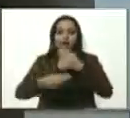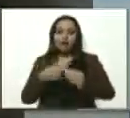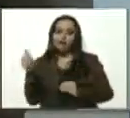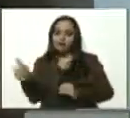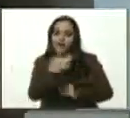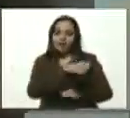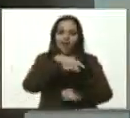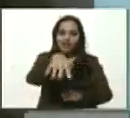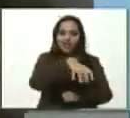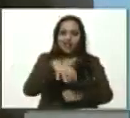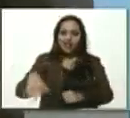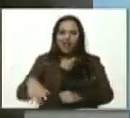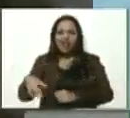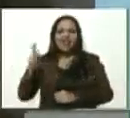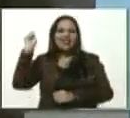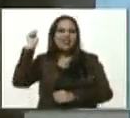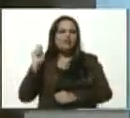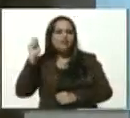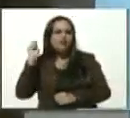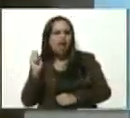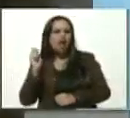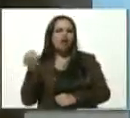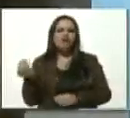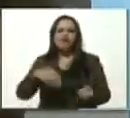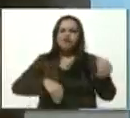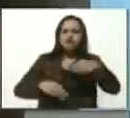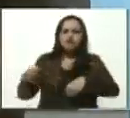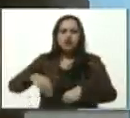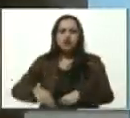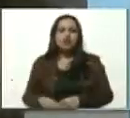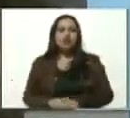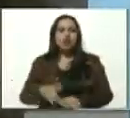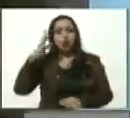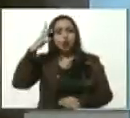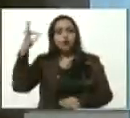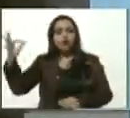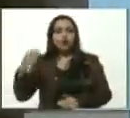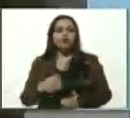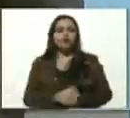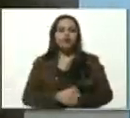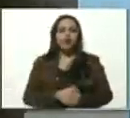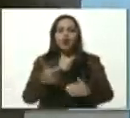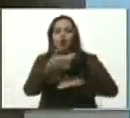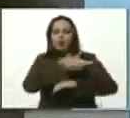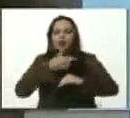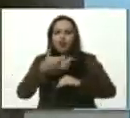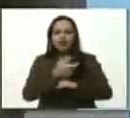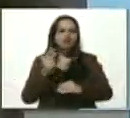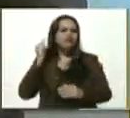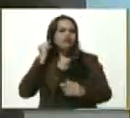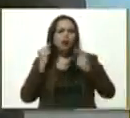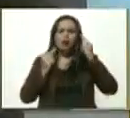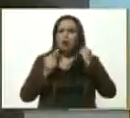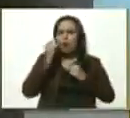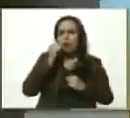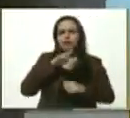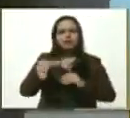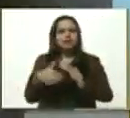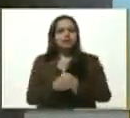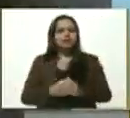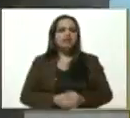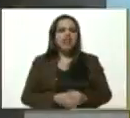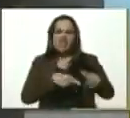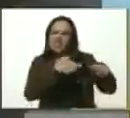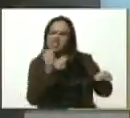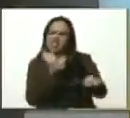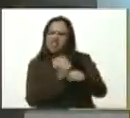los estados, los diputados y diputadas de los consejos legislativos de los estados, los gobernadores, las gobernadoras, ¿En base a qué? En base a